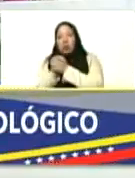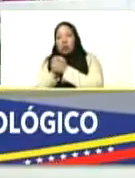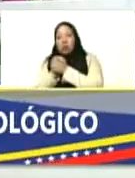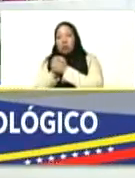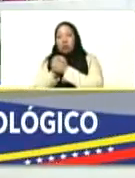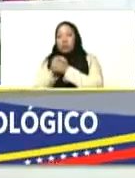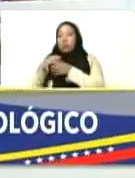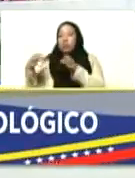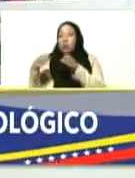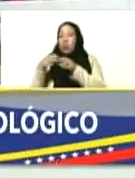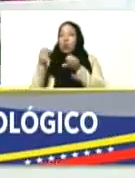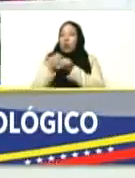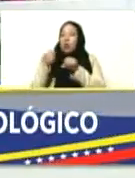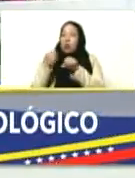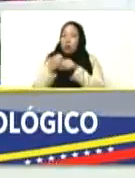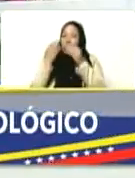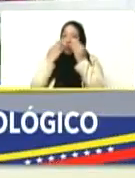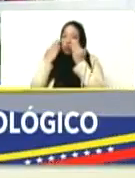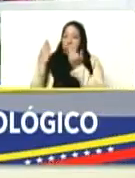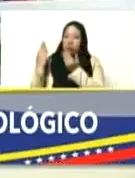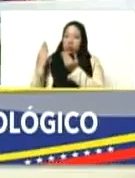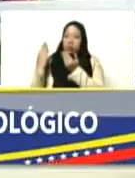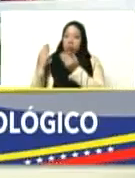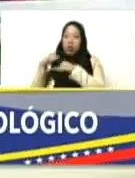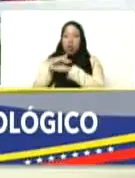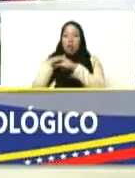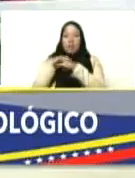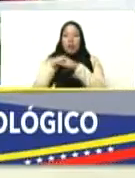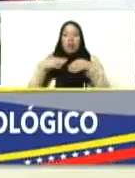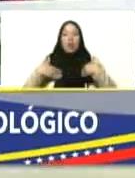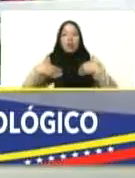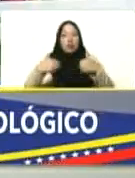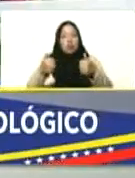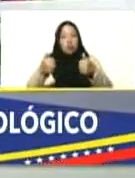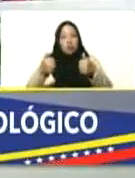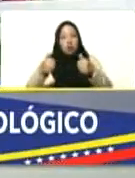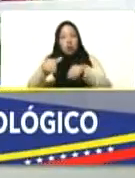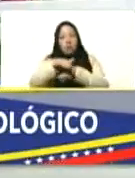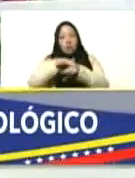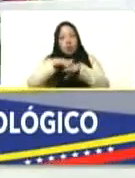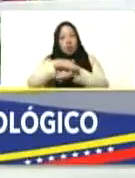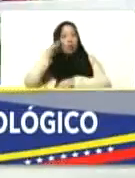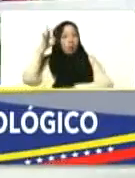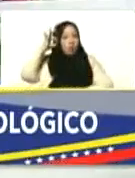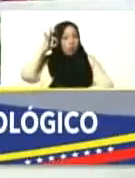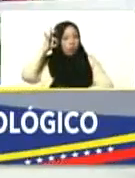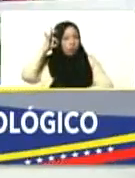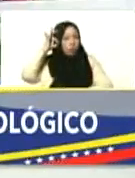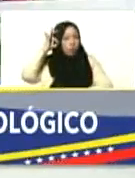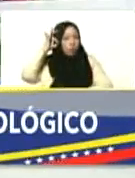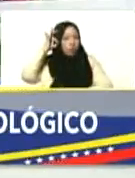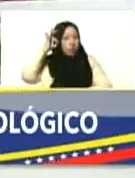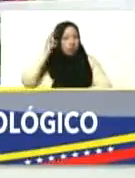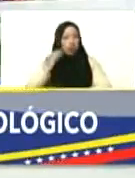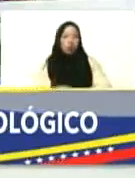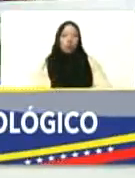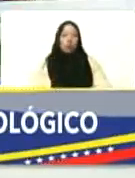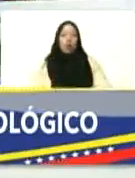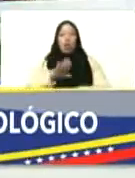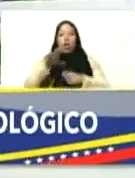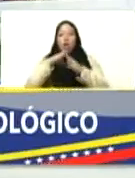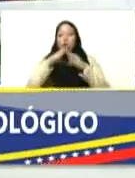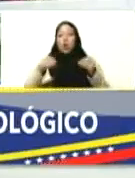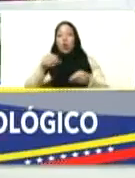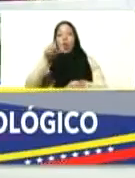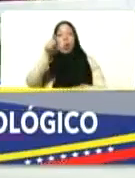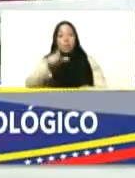equipo de trabajo que tenemos, de la ministra de la Salud, de la ministra de la Mujer, un equipo feminista